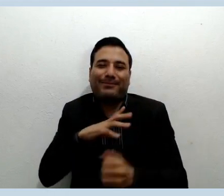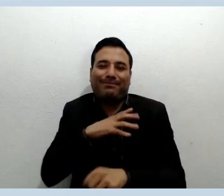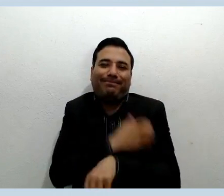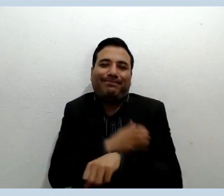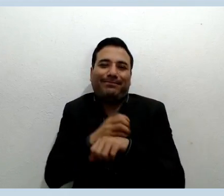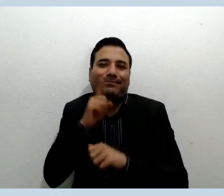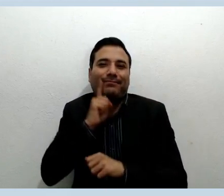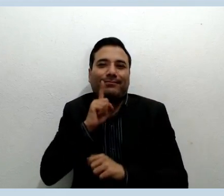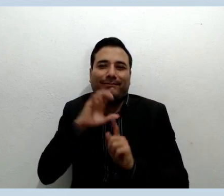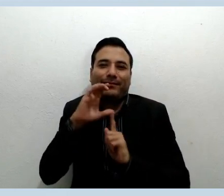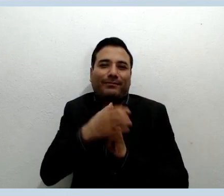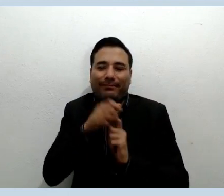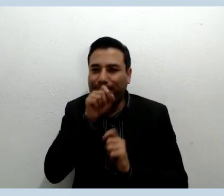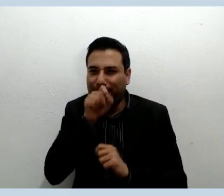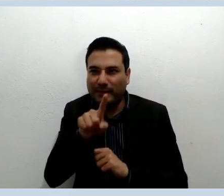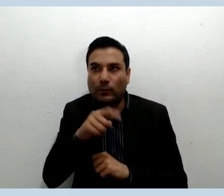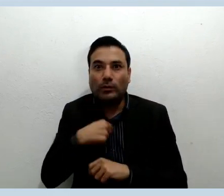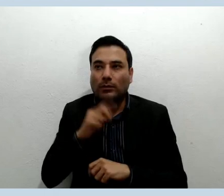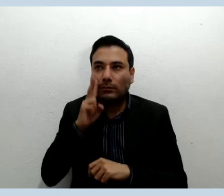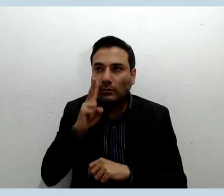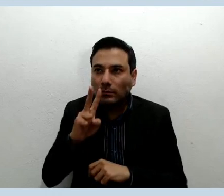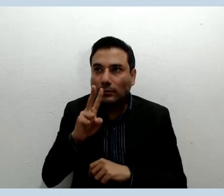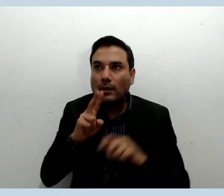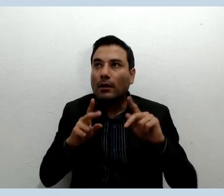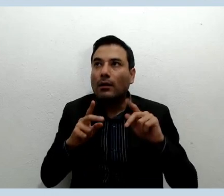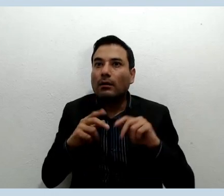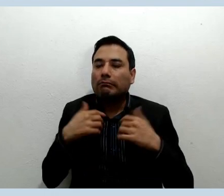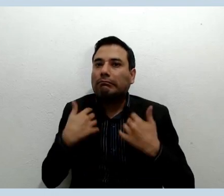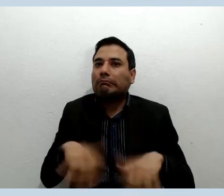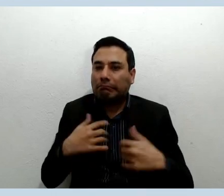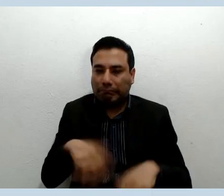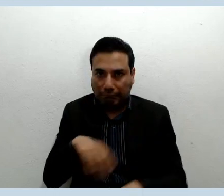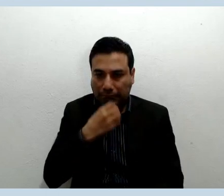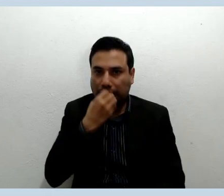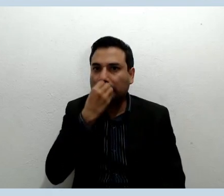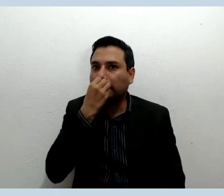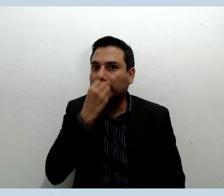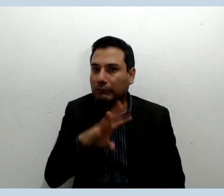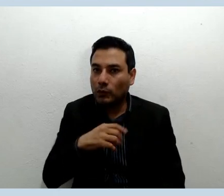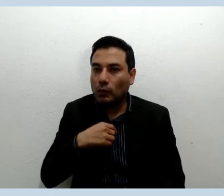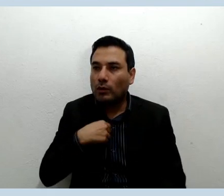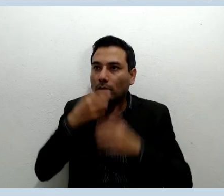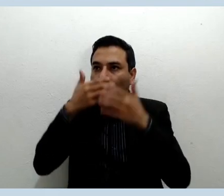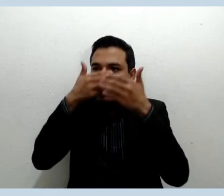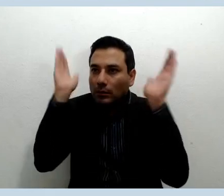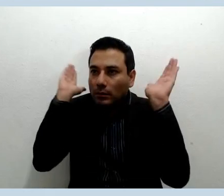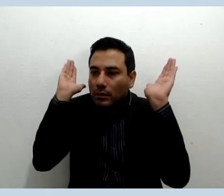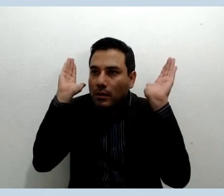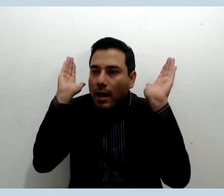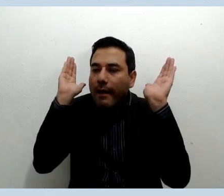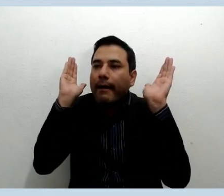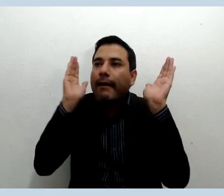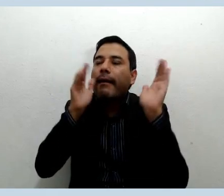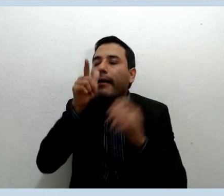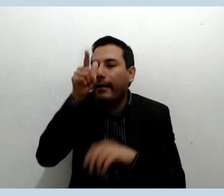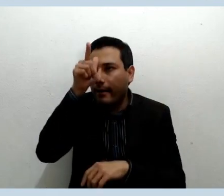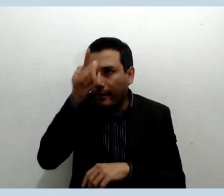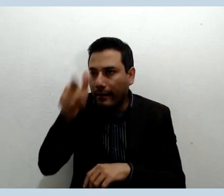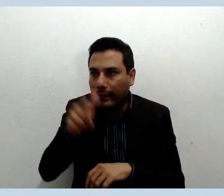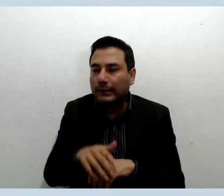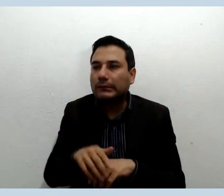me revolucionó en muchos sentidos Ver gente y sobre todo darme cuenta eh los